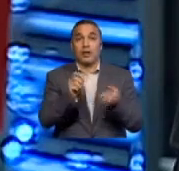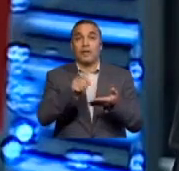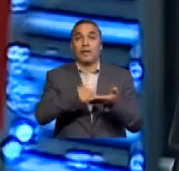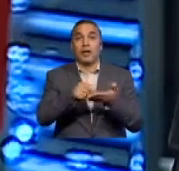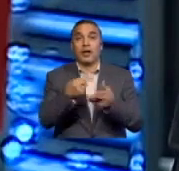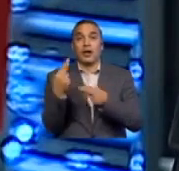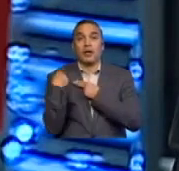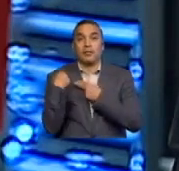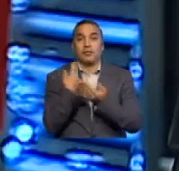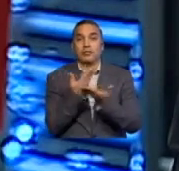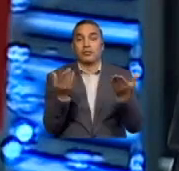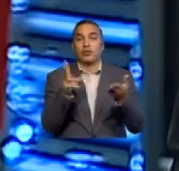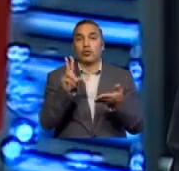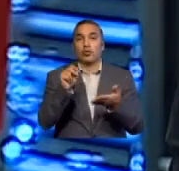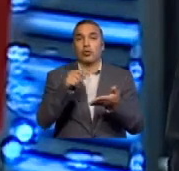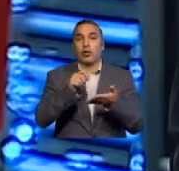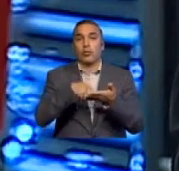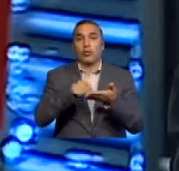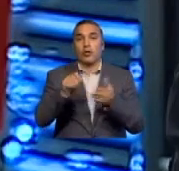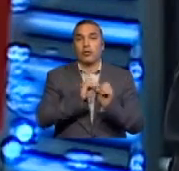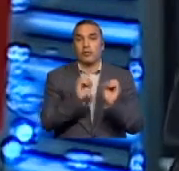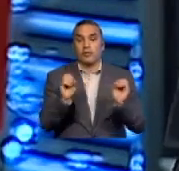de responsabilidad.